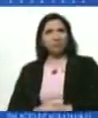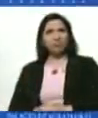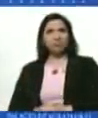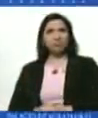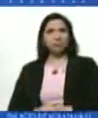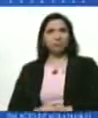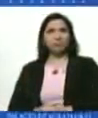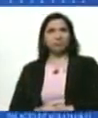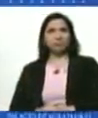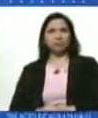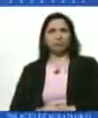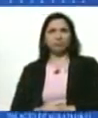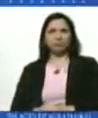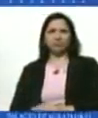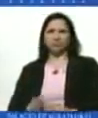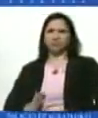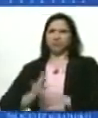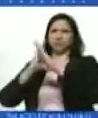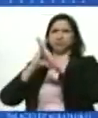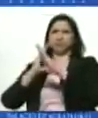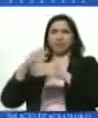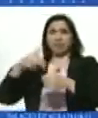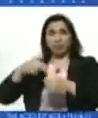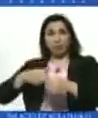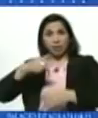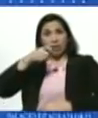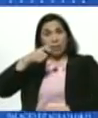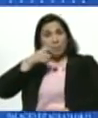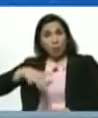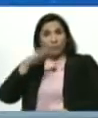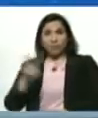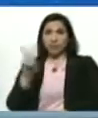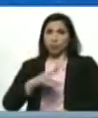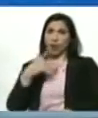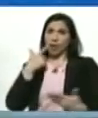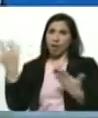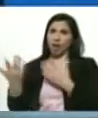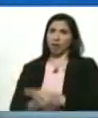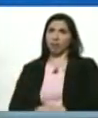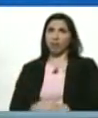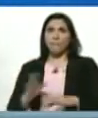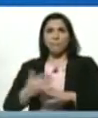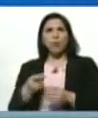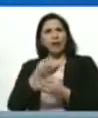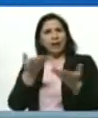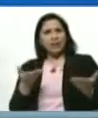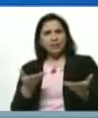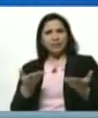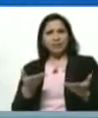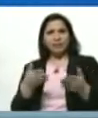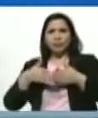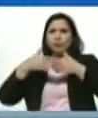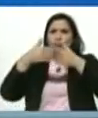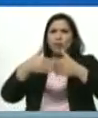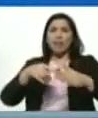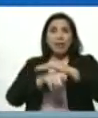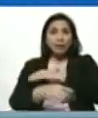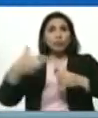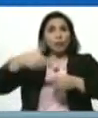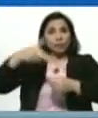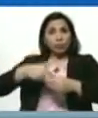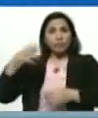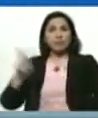y cortándole la gasolina el pueblo de venezuela pompeo porque hay lo que bien es gasolina y